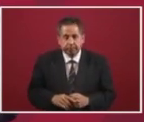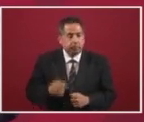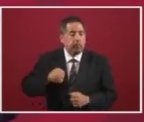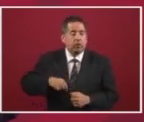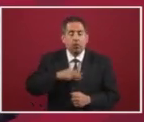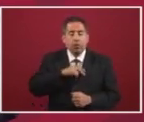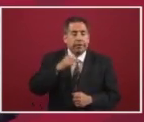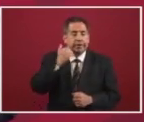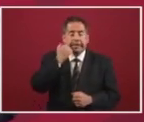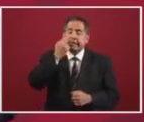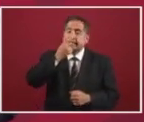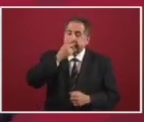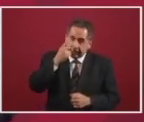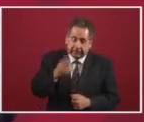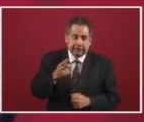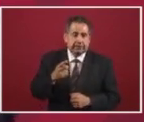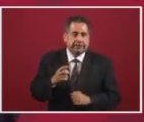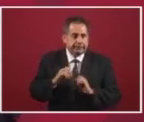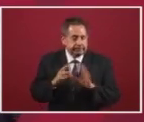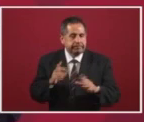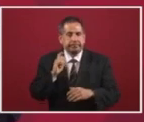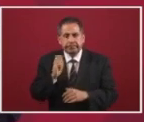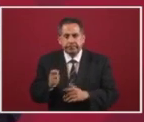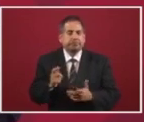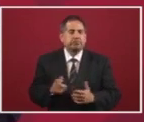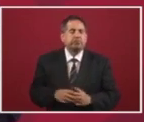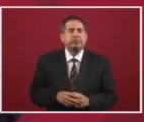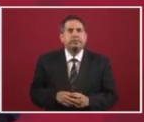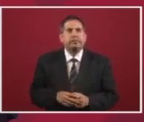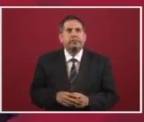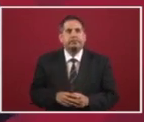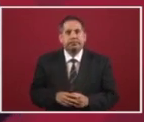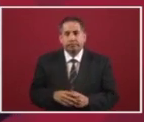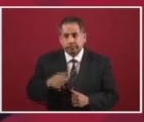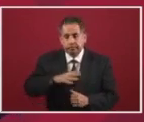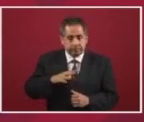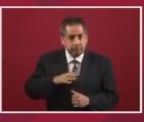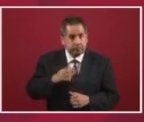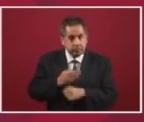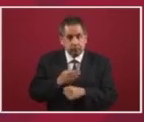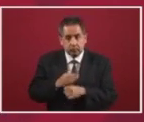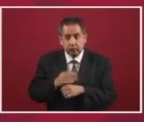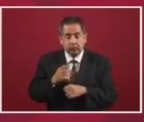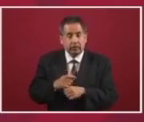Nosotros lo que sostenemos es que hay más circulante abajo.